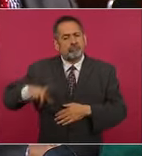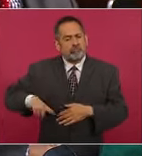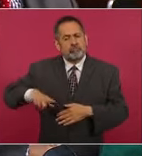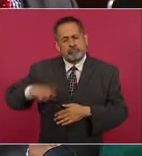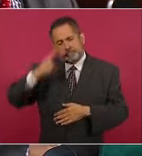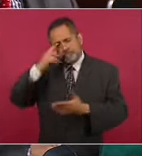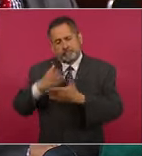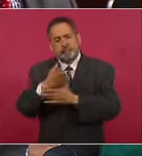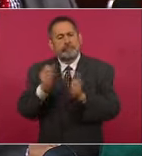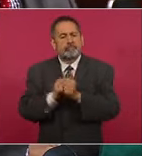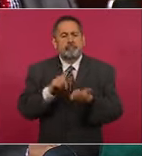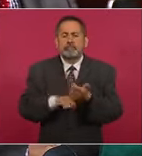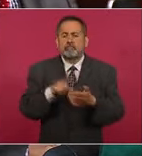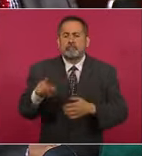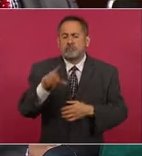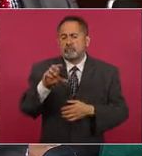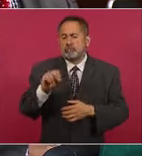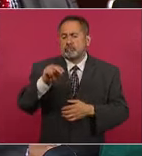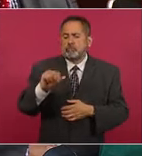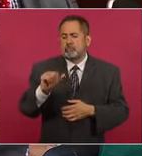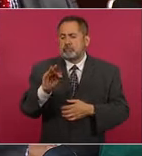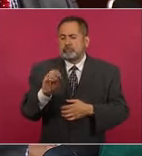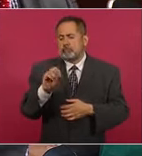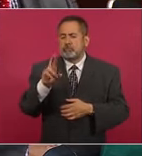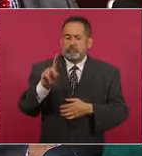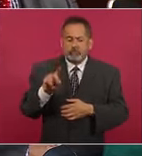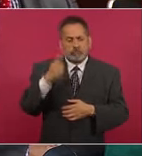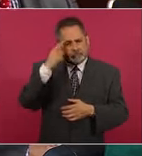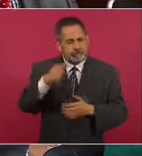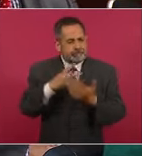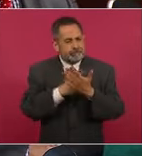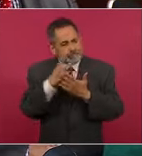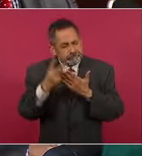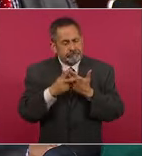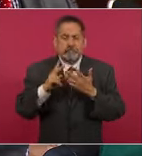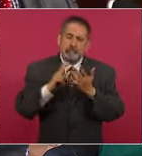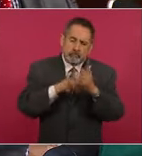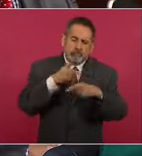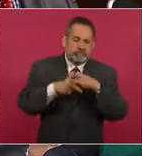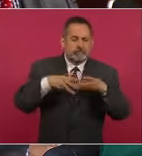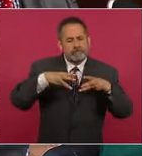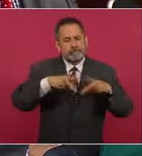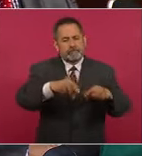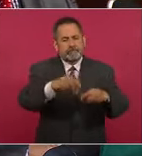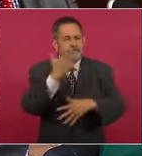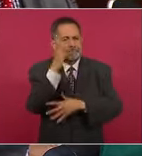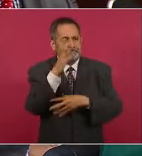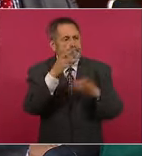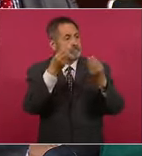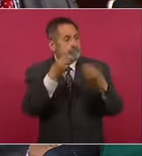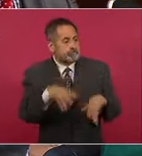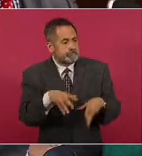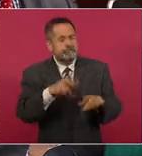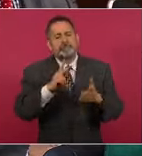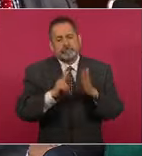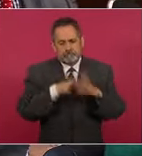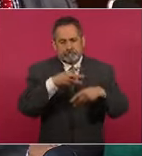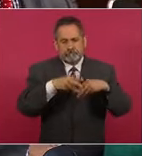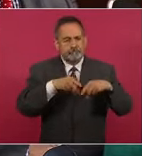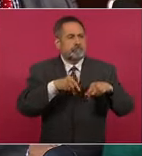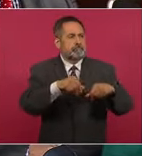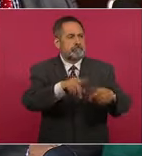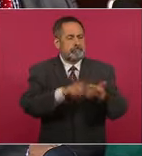presidente, a través de la CONAFOR, para lograr también pues un programa de reforestación, válgame, pues, en las zonas de bosque. La petición de la